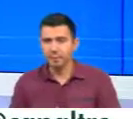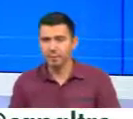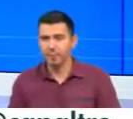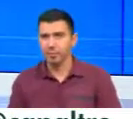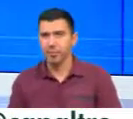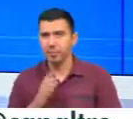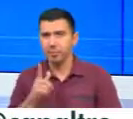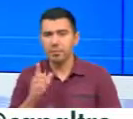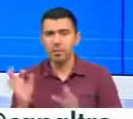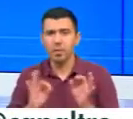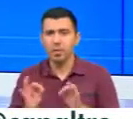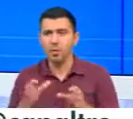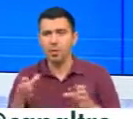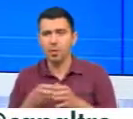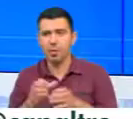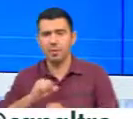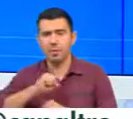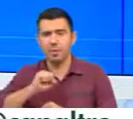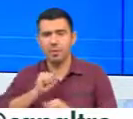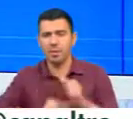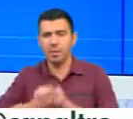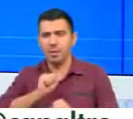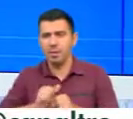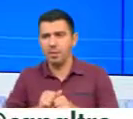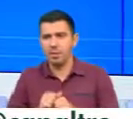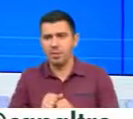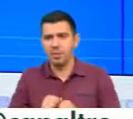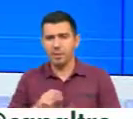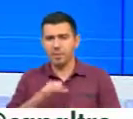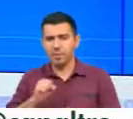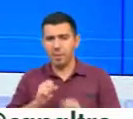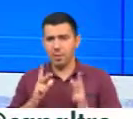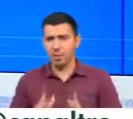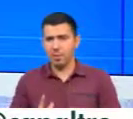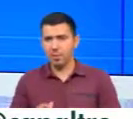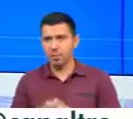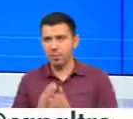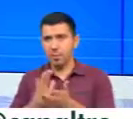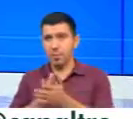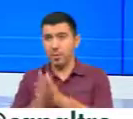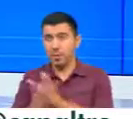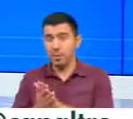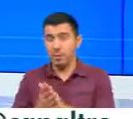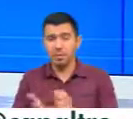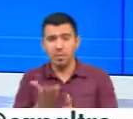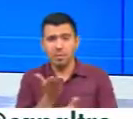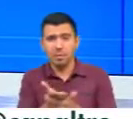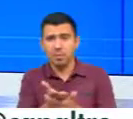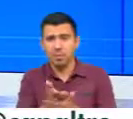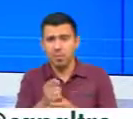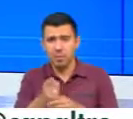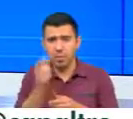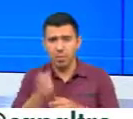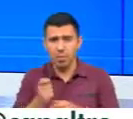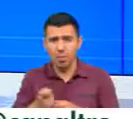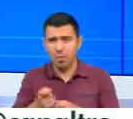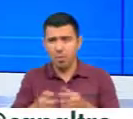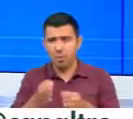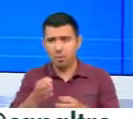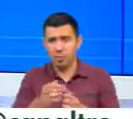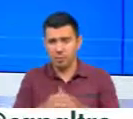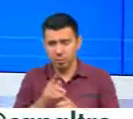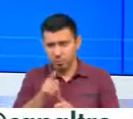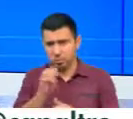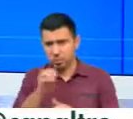organizaciones por la defensa de los derechos humanos agremiadas en poder paz solicitaron a los altos tribunales aplicar el 'fast track'